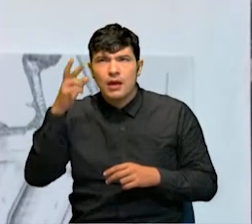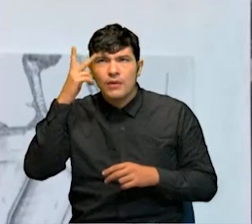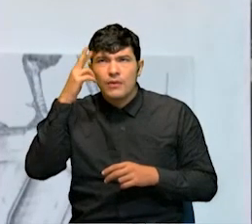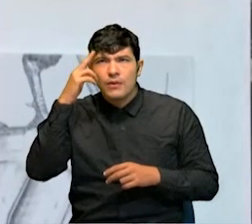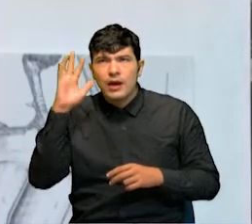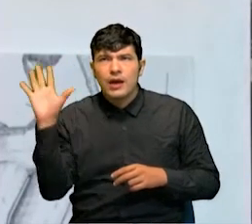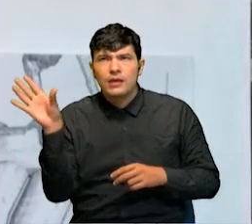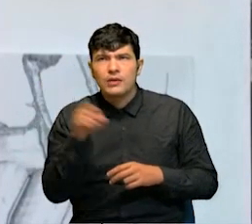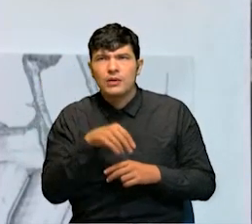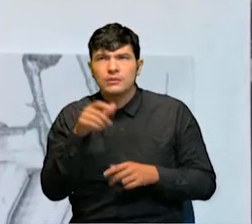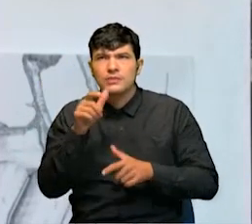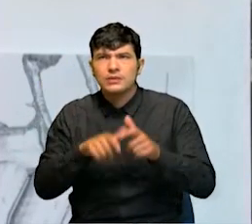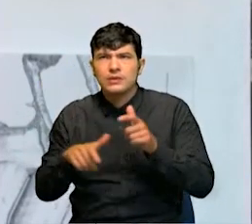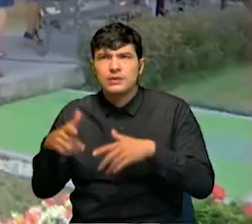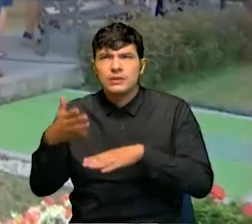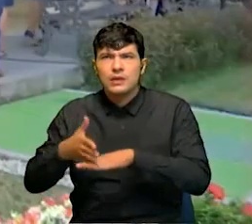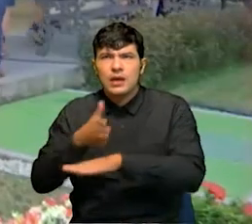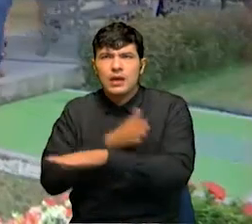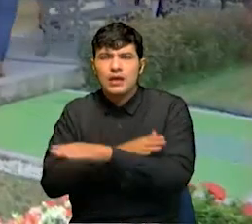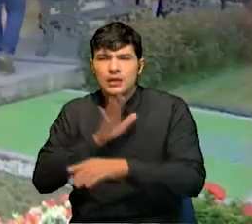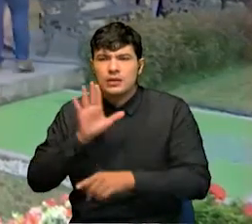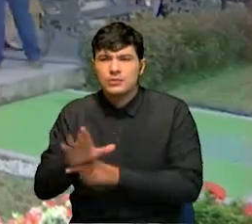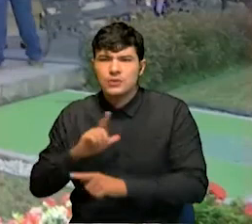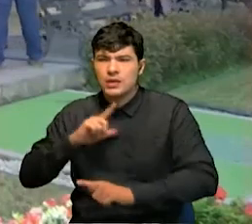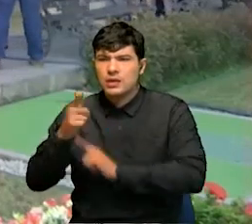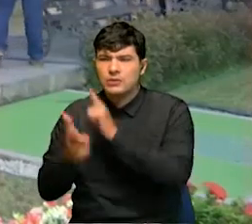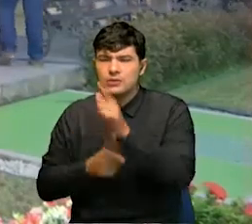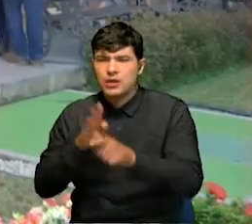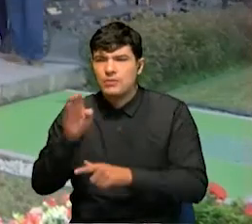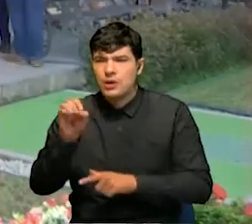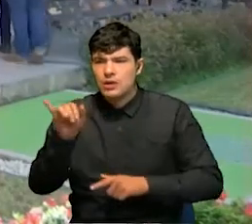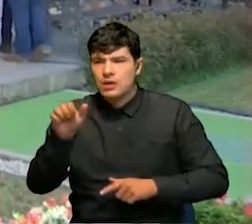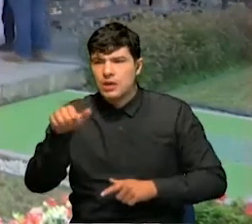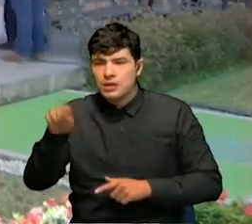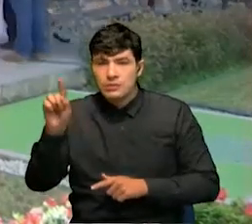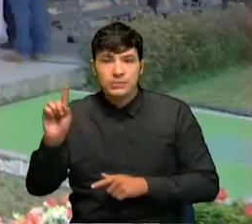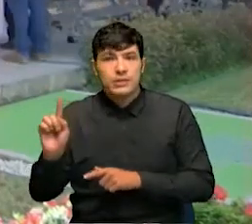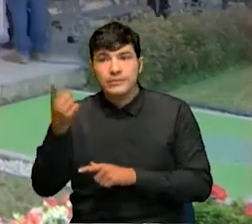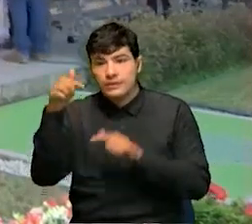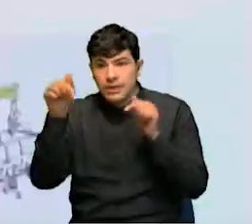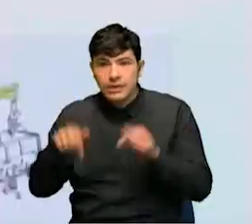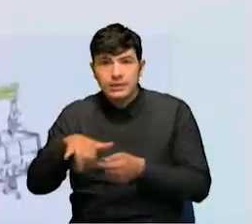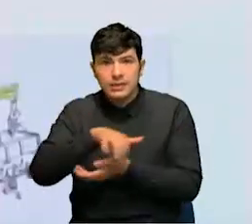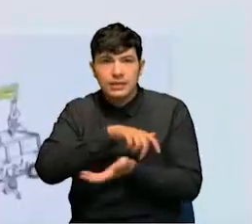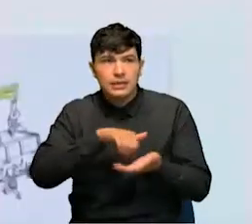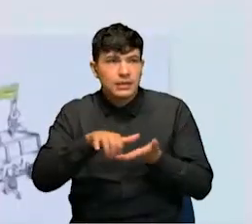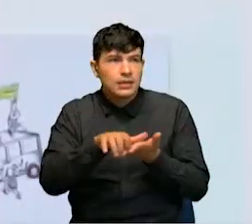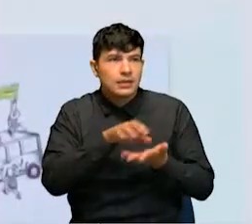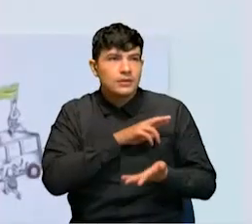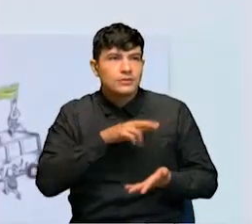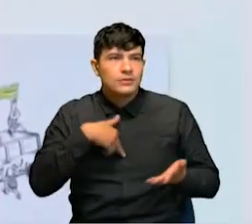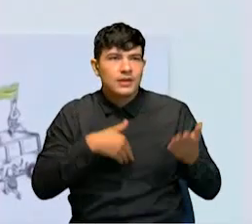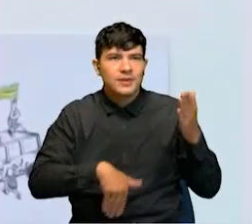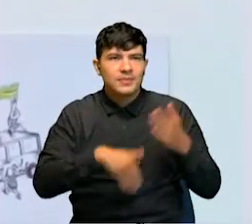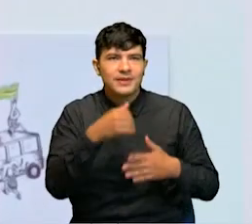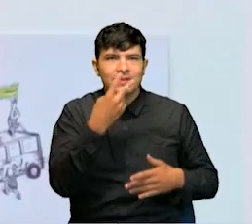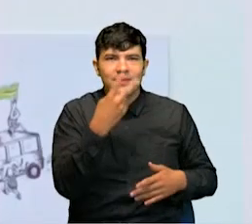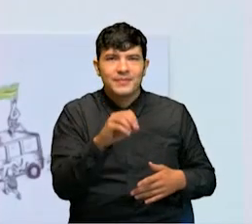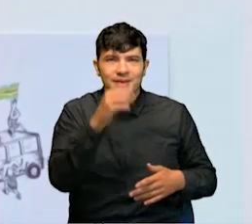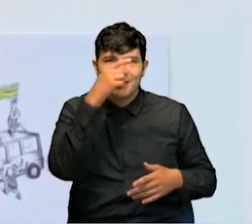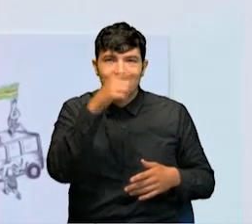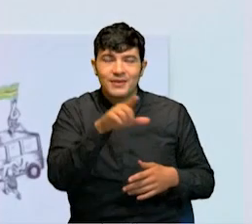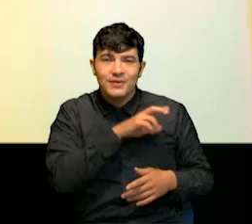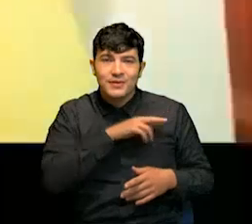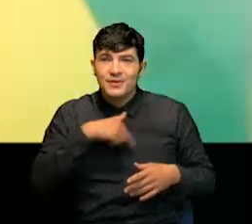consigna importante de que antes que la batalla de Boyacá fue la batalla de Pienta y que primero fue Santander. Iniciamos 20 de julio, donde vamos a tener el